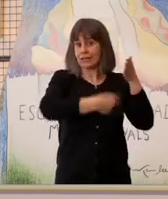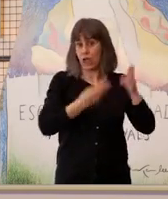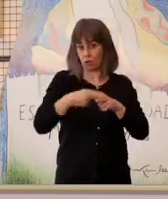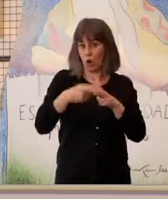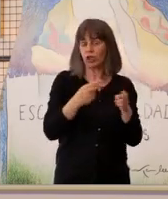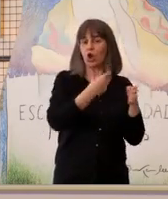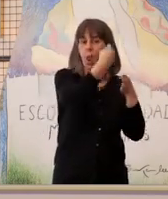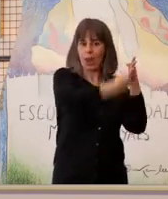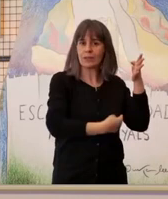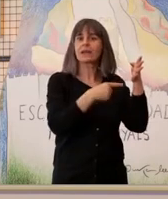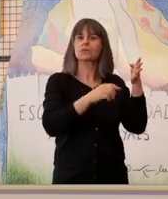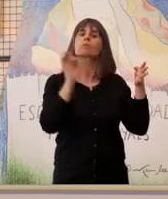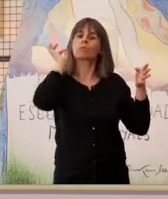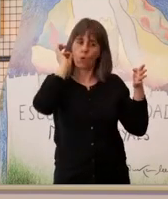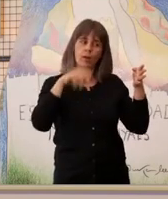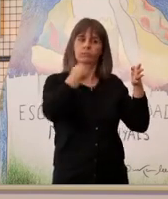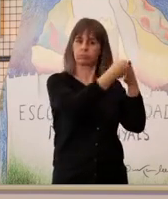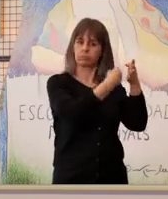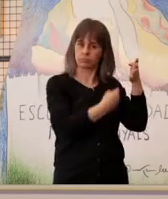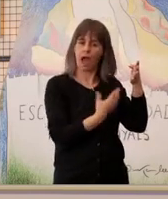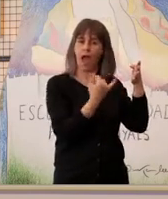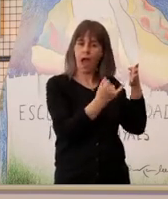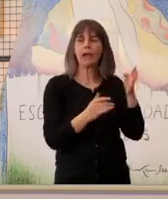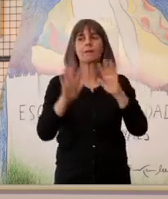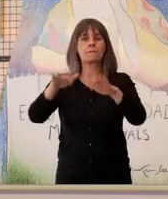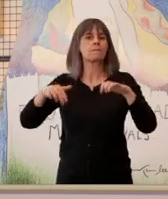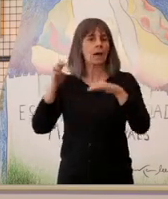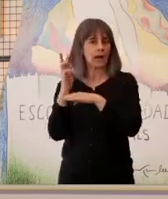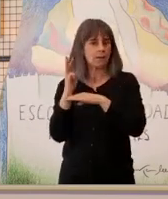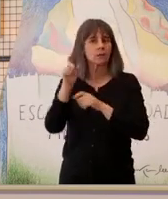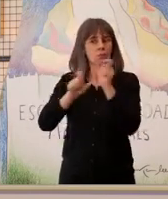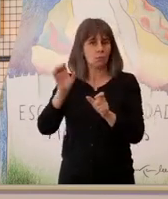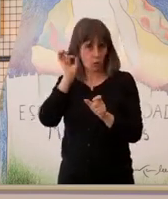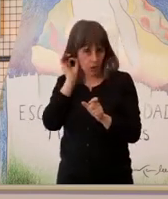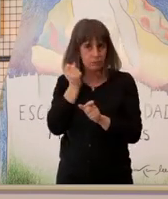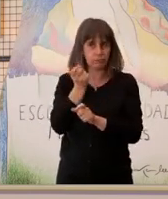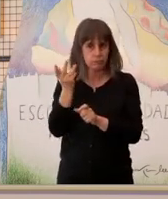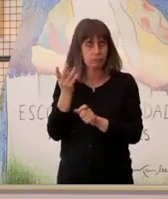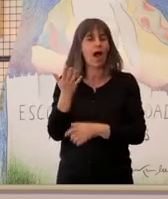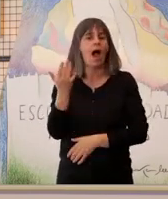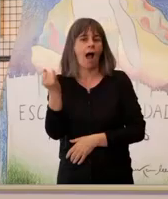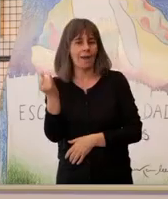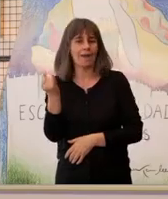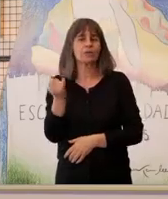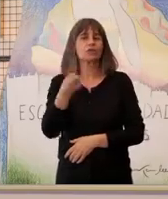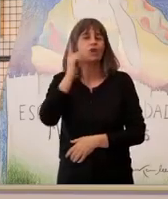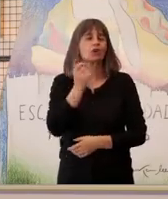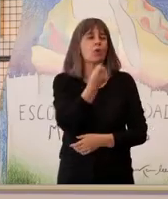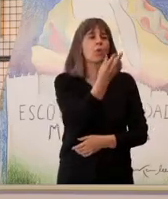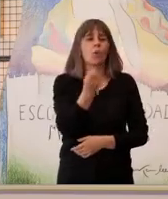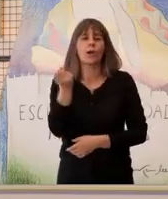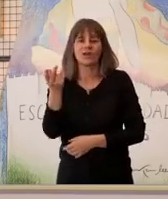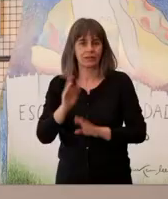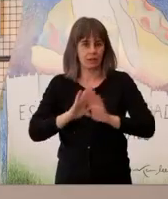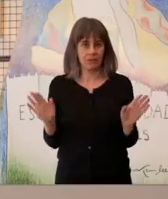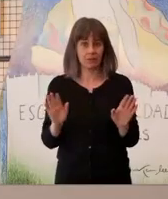los en los parlamentos en todo lo que de alguna manera depende solo de lo cuantitativo pero en lo